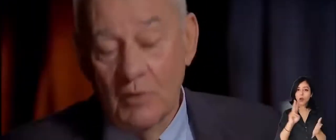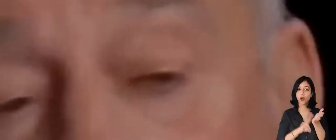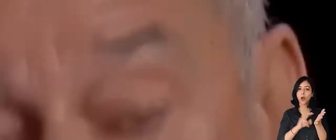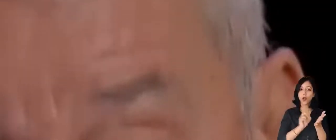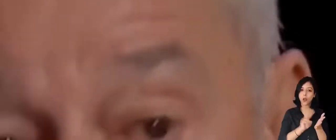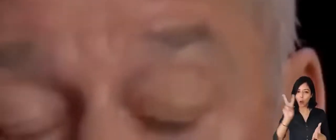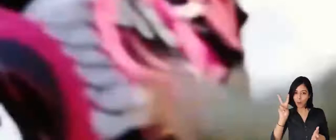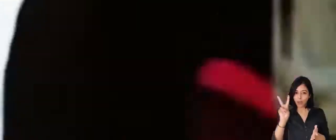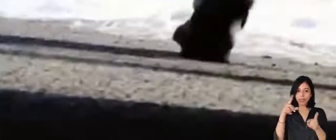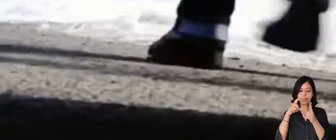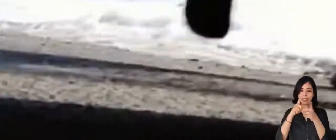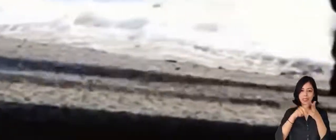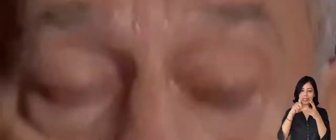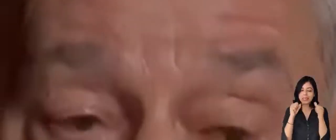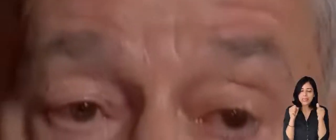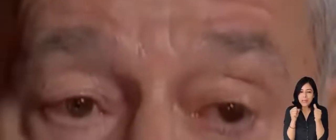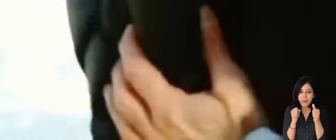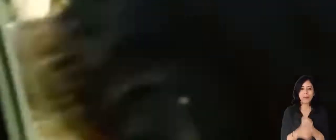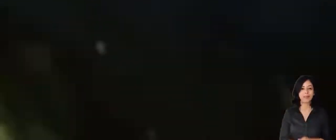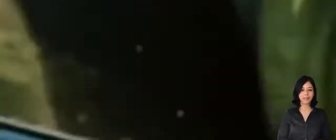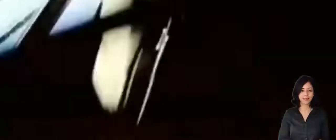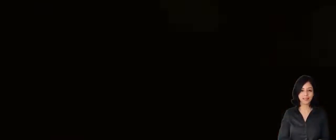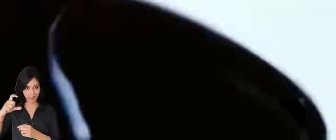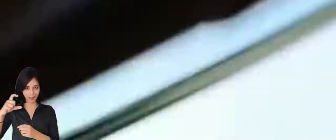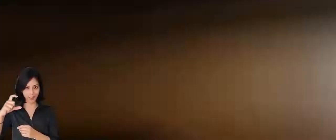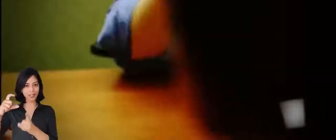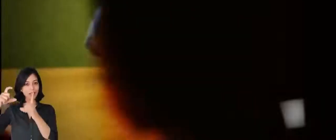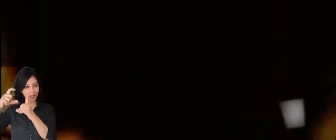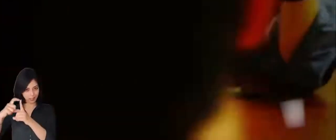en que asesinaron a Robin.